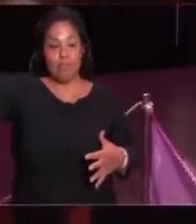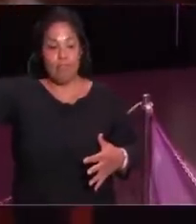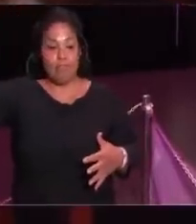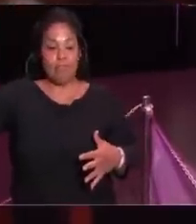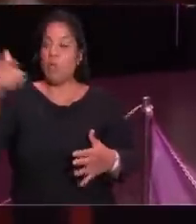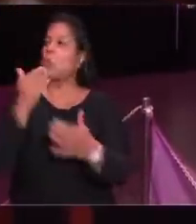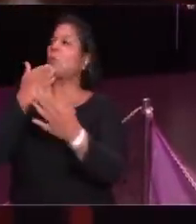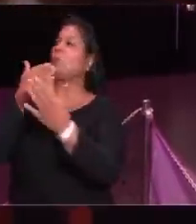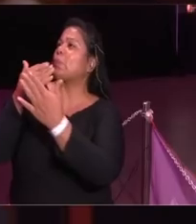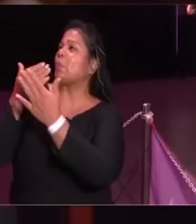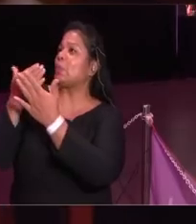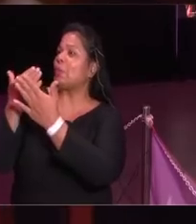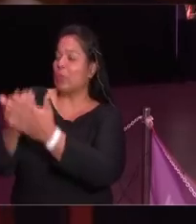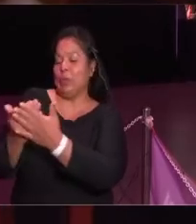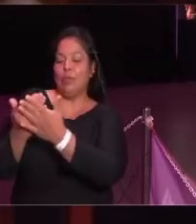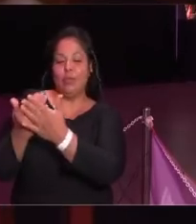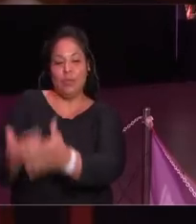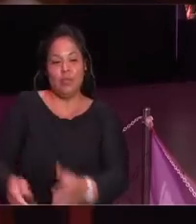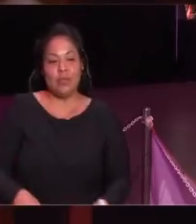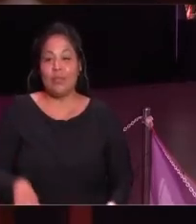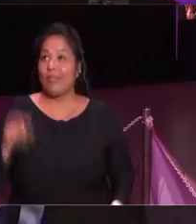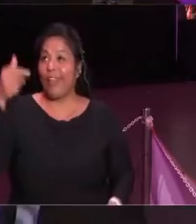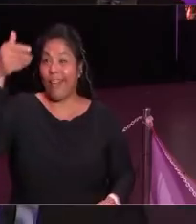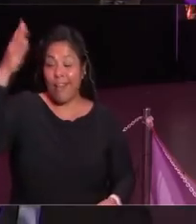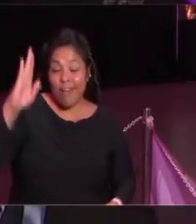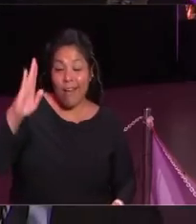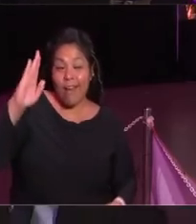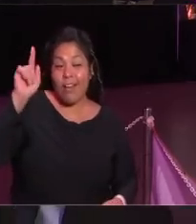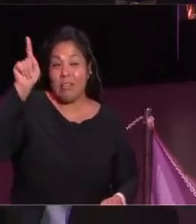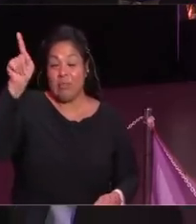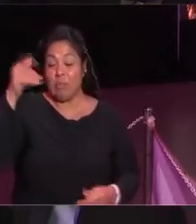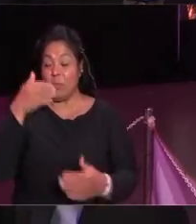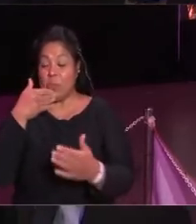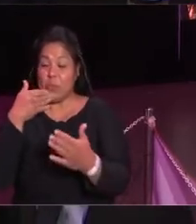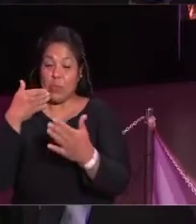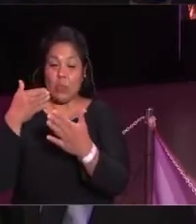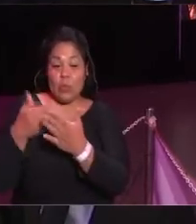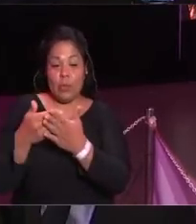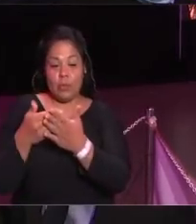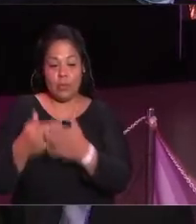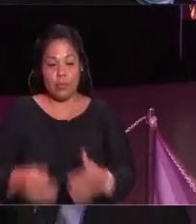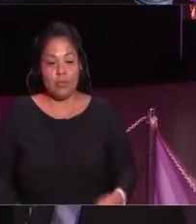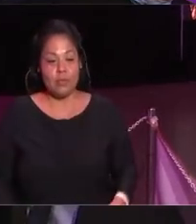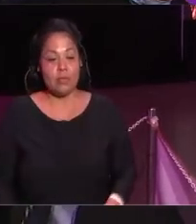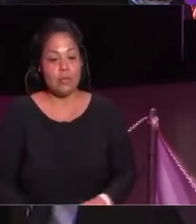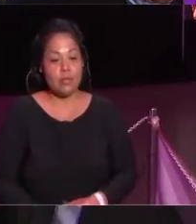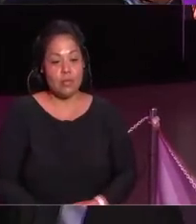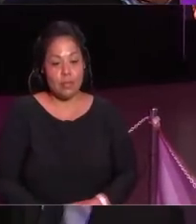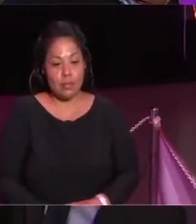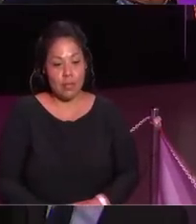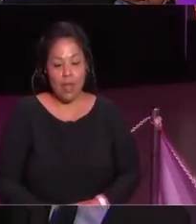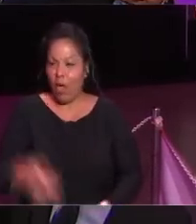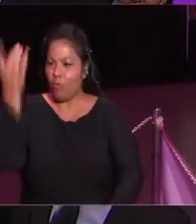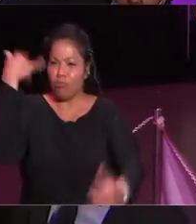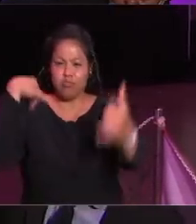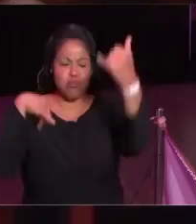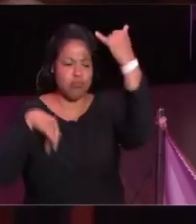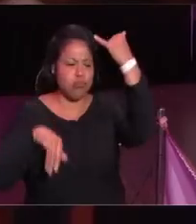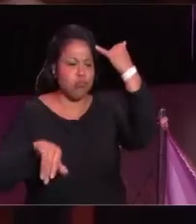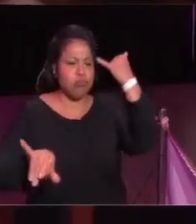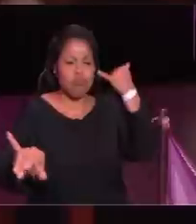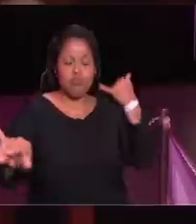es bueno. Dije, Jehová es bueno y para